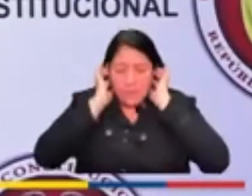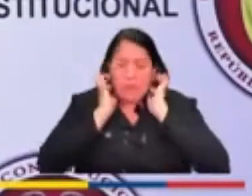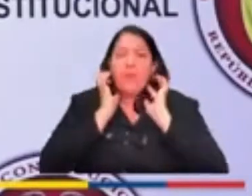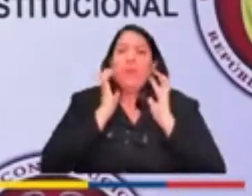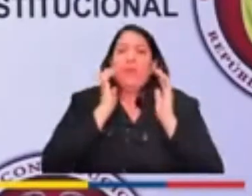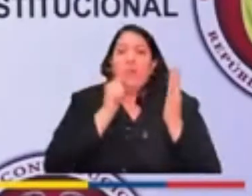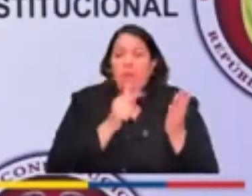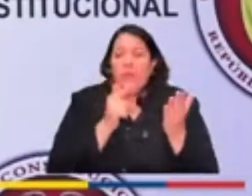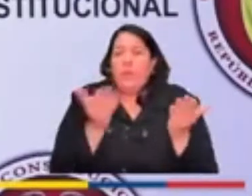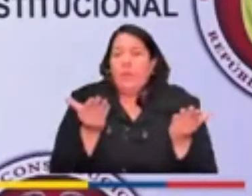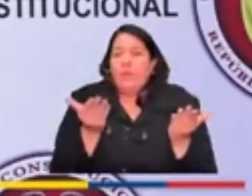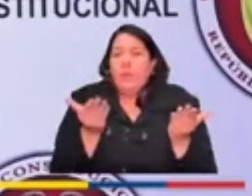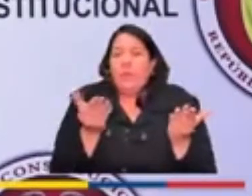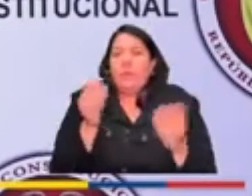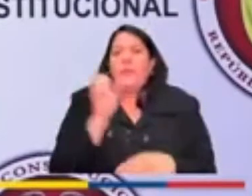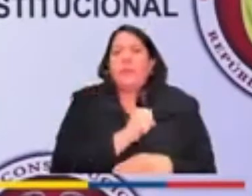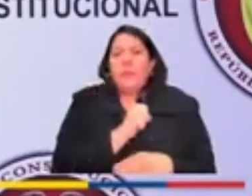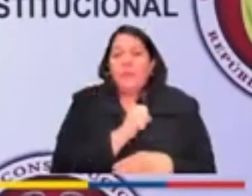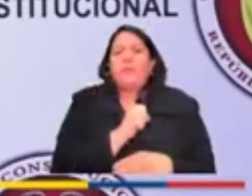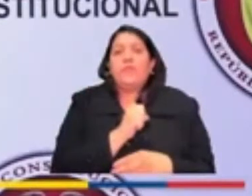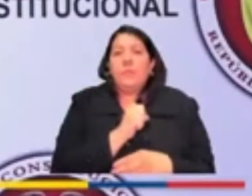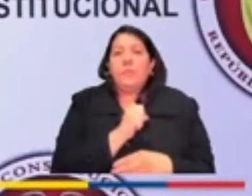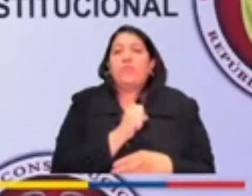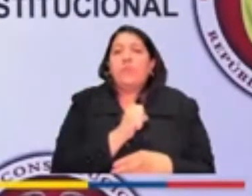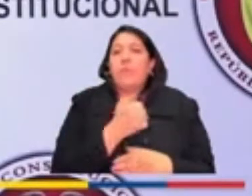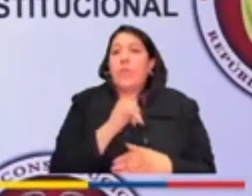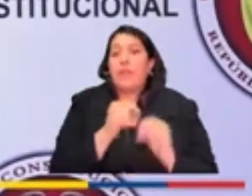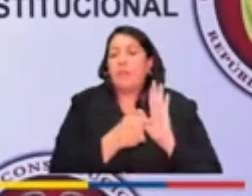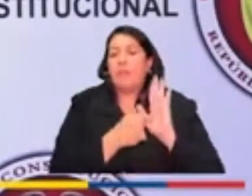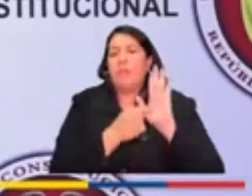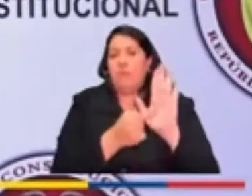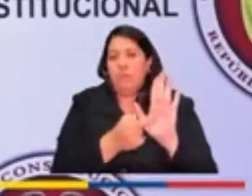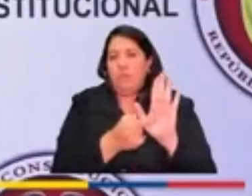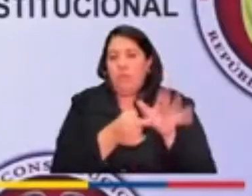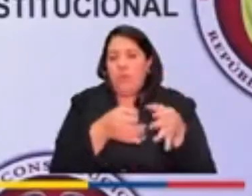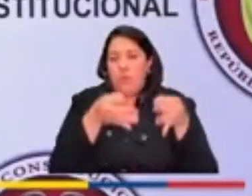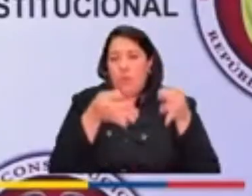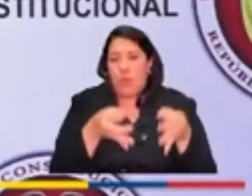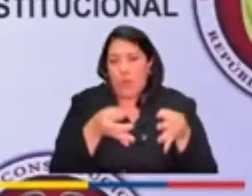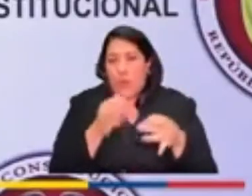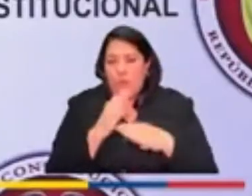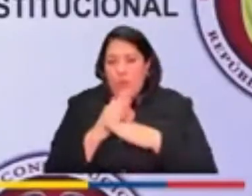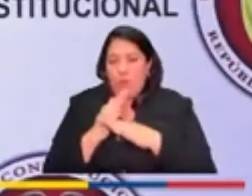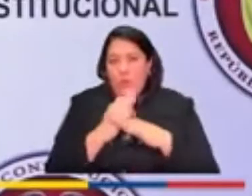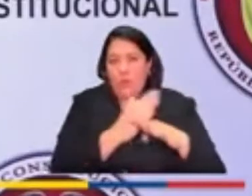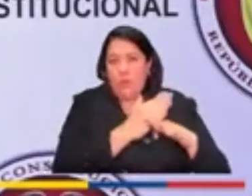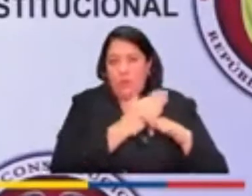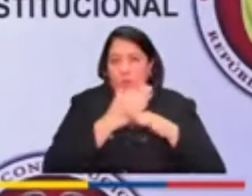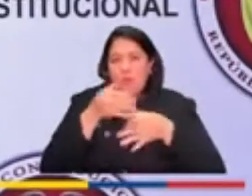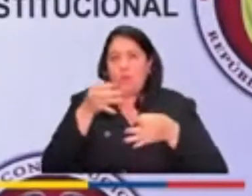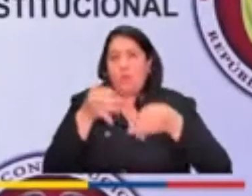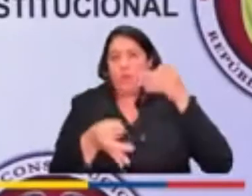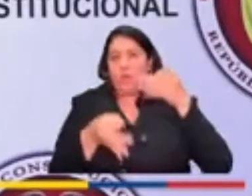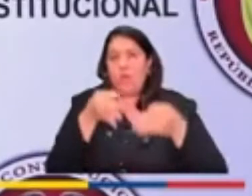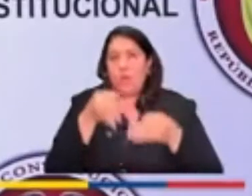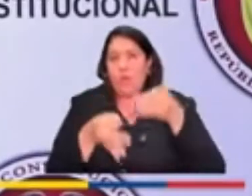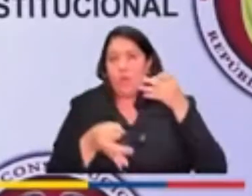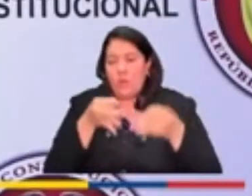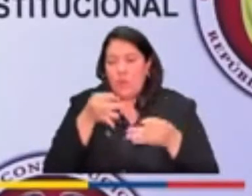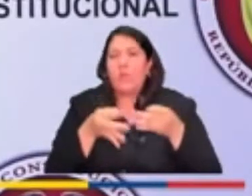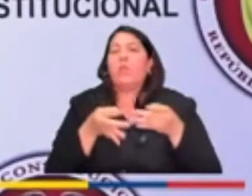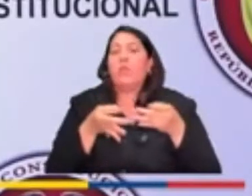Y es, se ha demostrado que a mayor seguridad jurídica de los territorios, entre menos incertidumbre jurídica